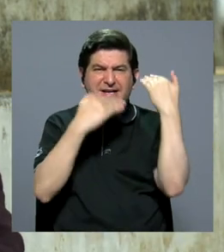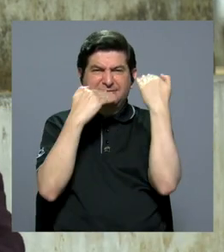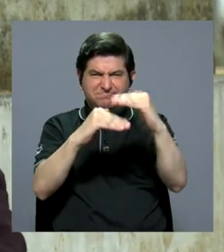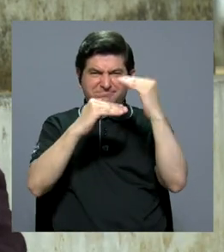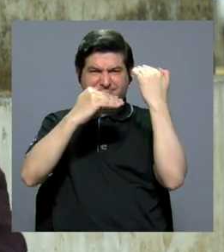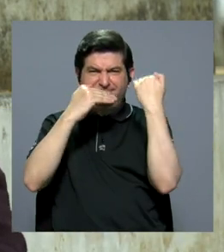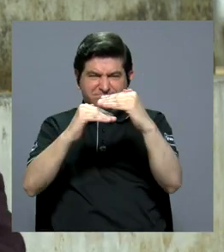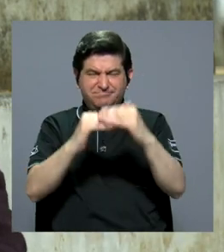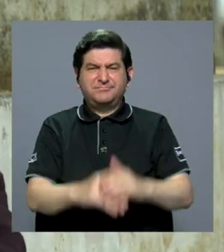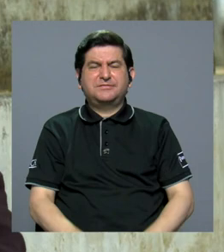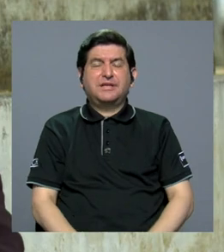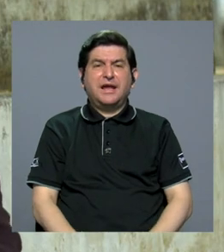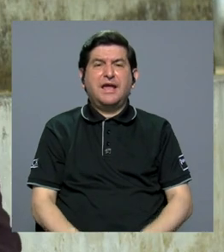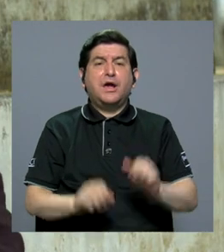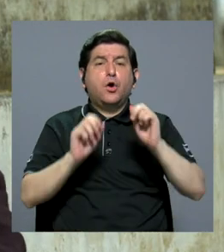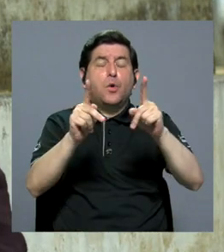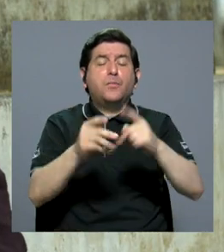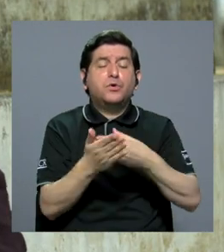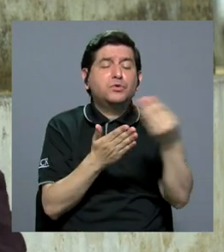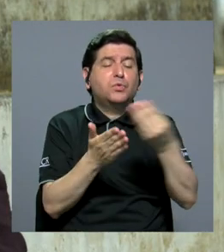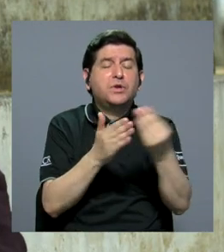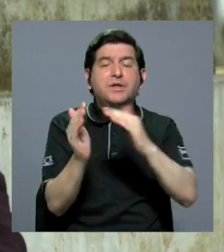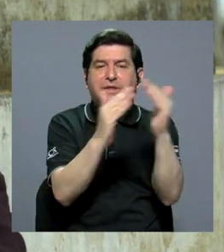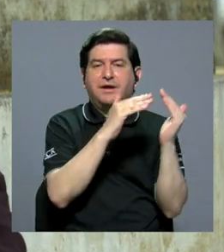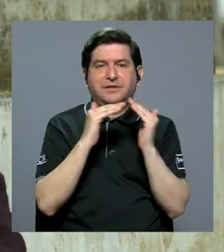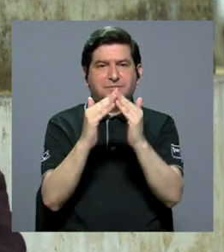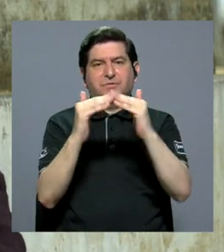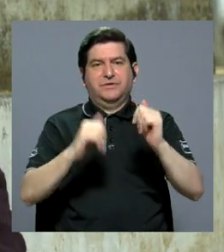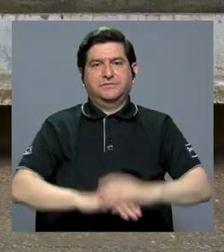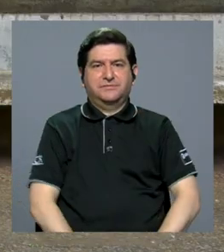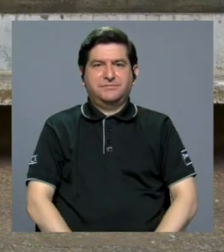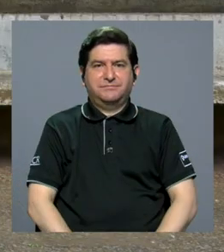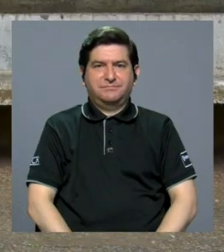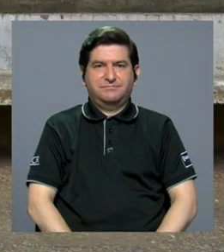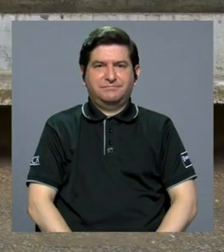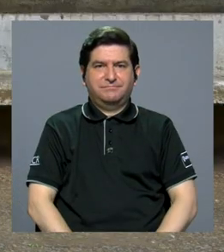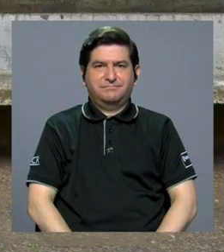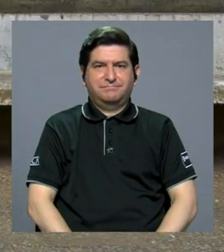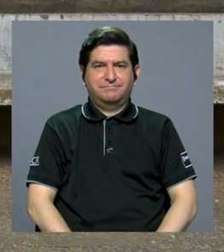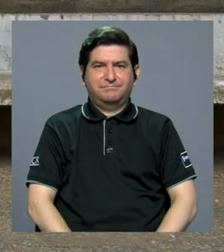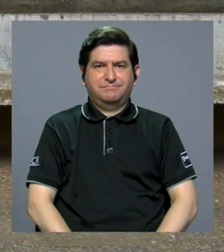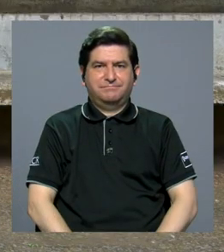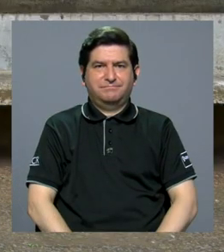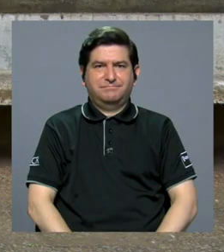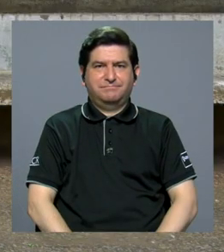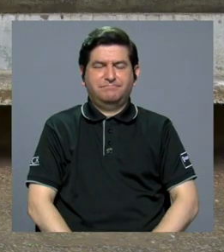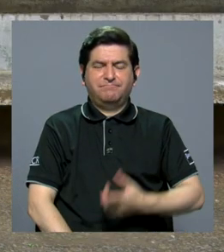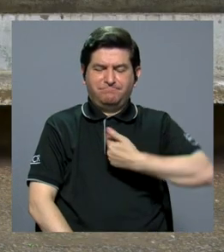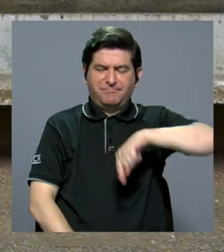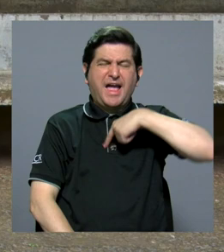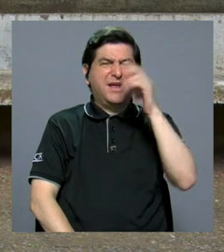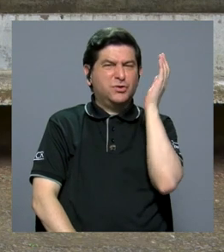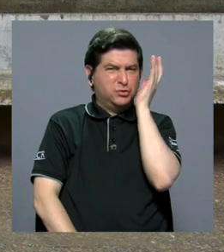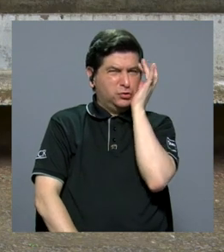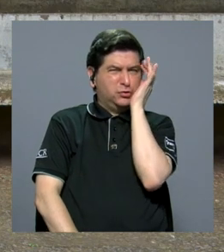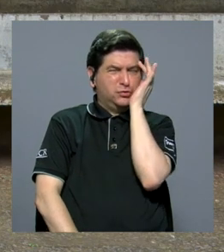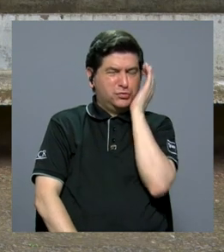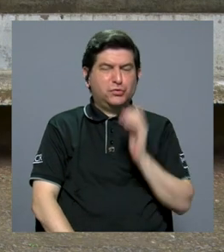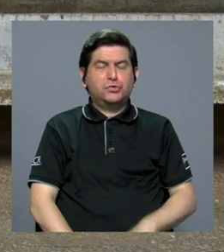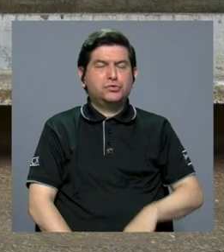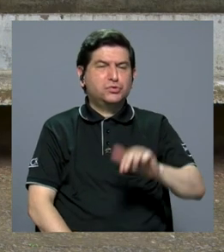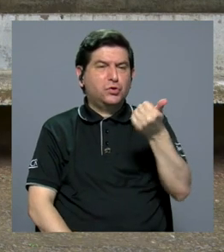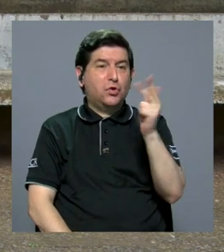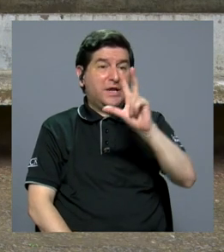una limitación en el poder adquisitivo de la población. Y lo que nos preocupa con